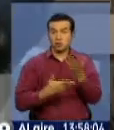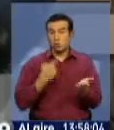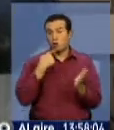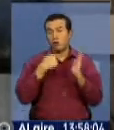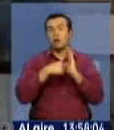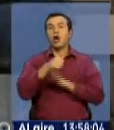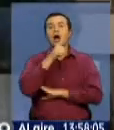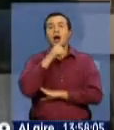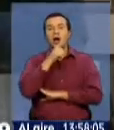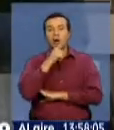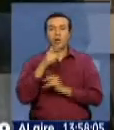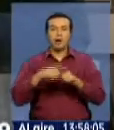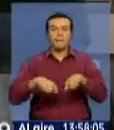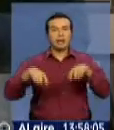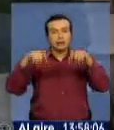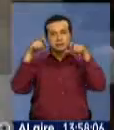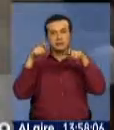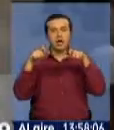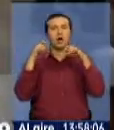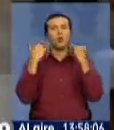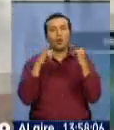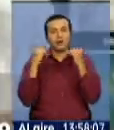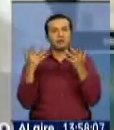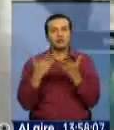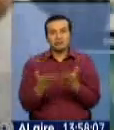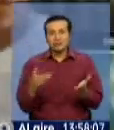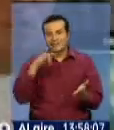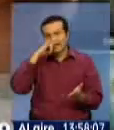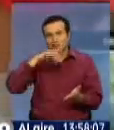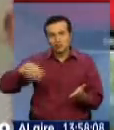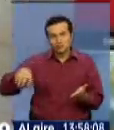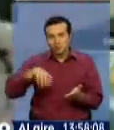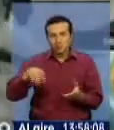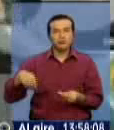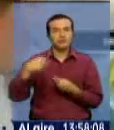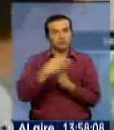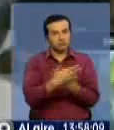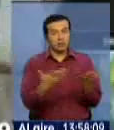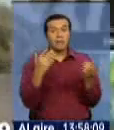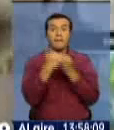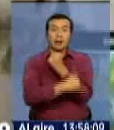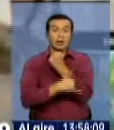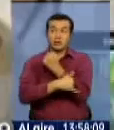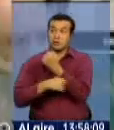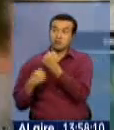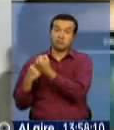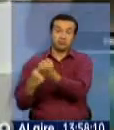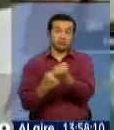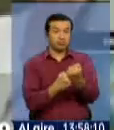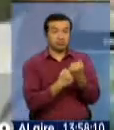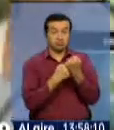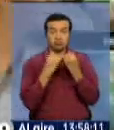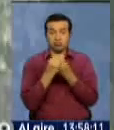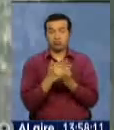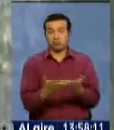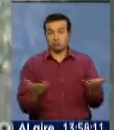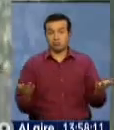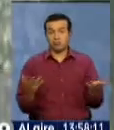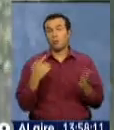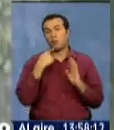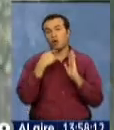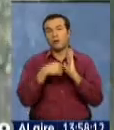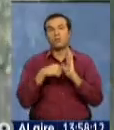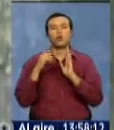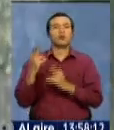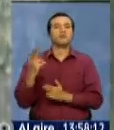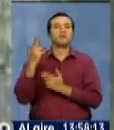agua embotellada, pañales de bebé y juguetes. Diferentes países se organizan para enviar víveres y vituallas, entre ellos